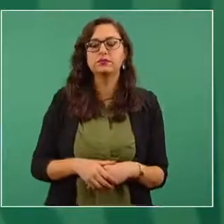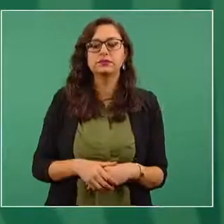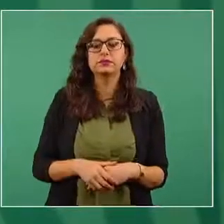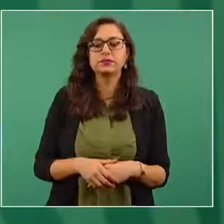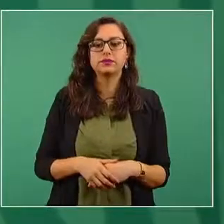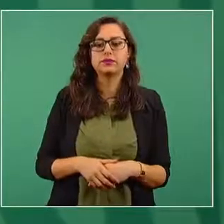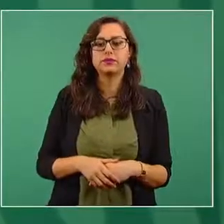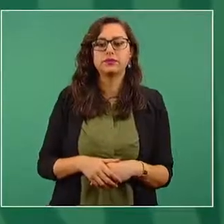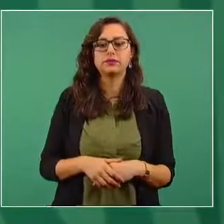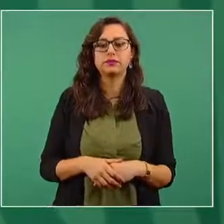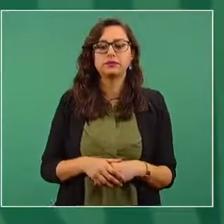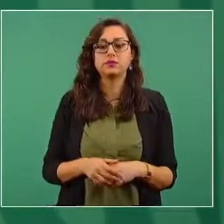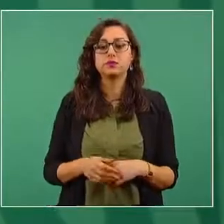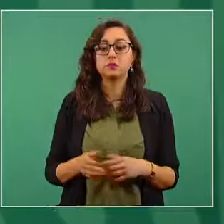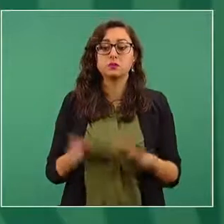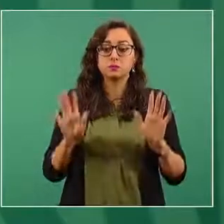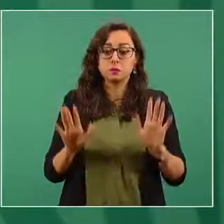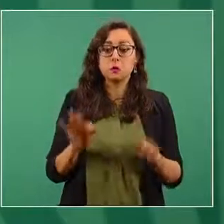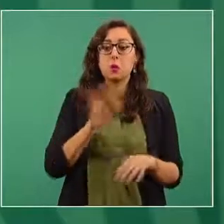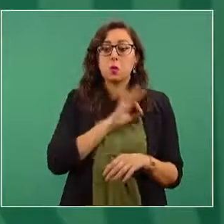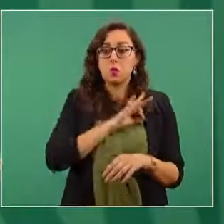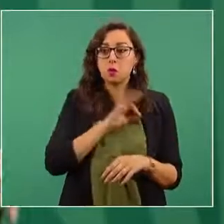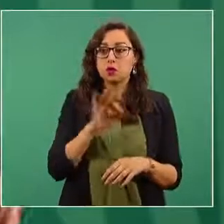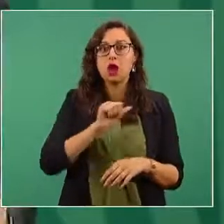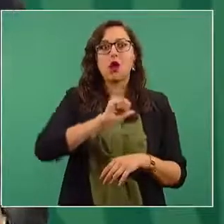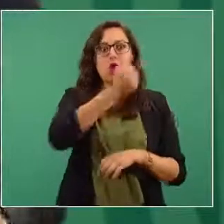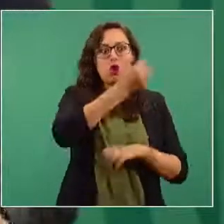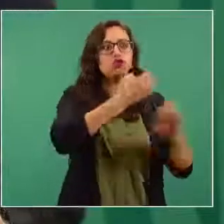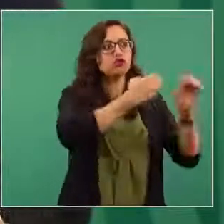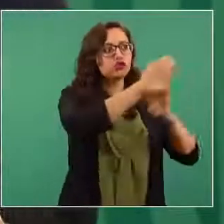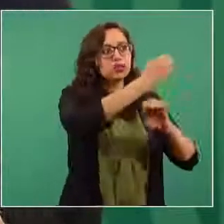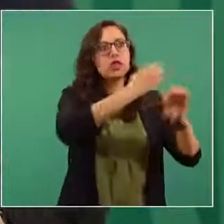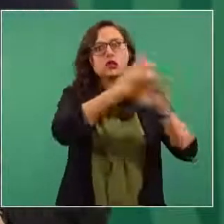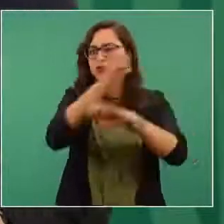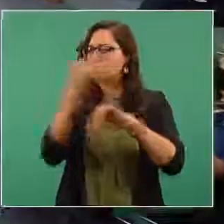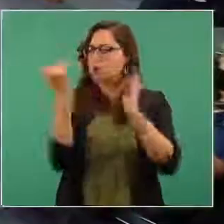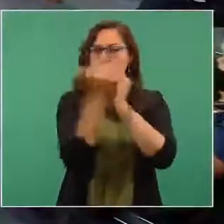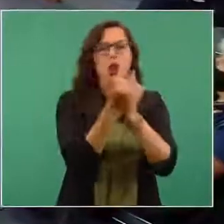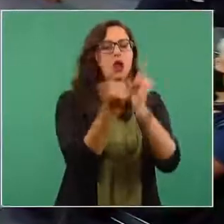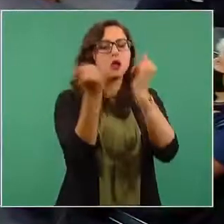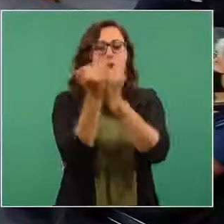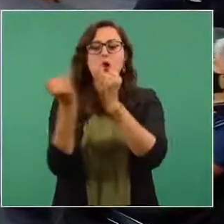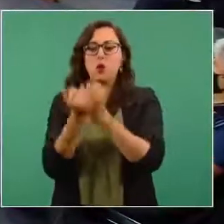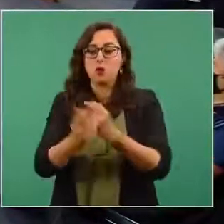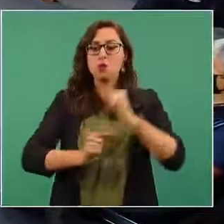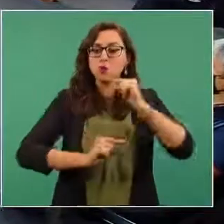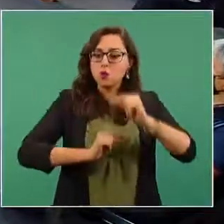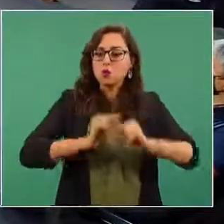y así podríamos hacerlo en otros casos, en la medida que tengamos vacuna,